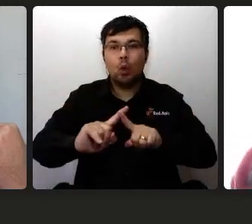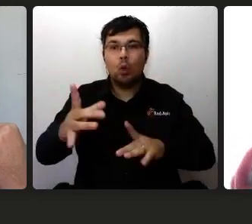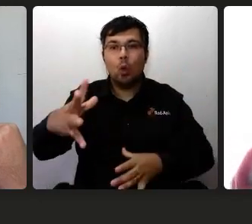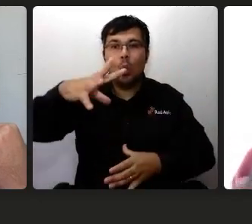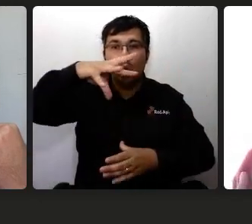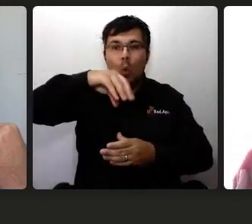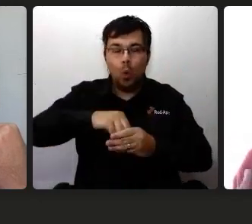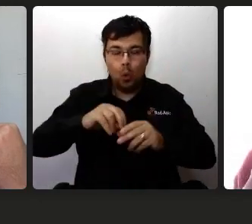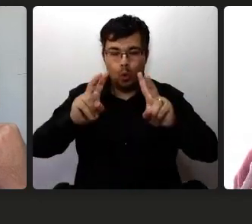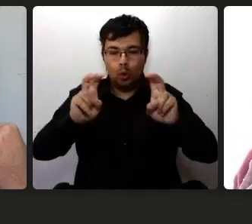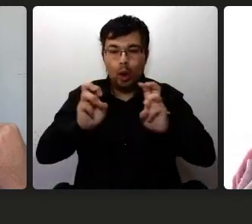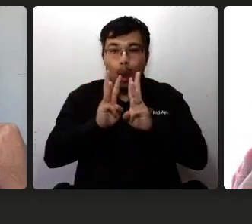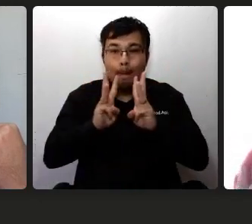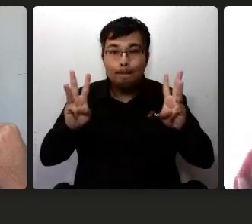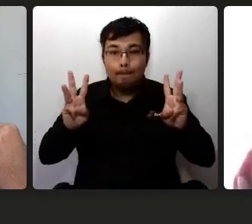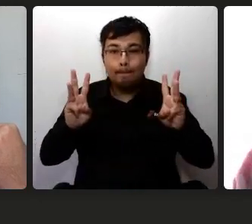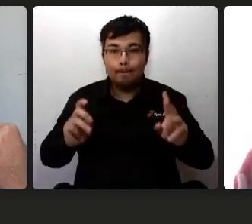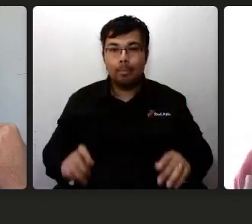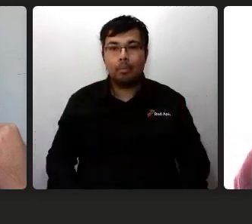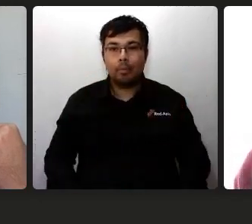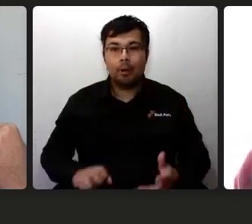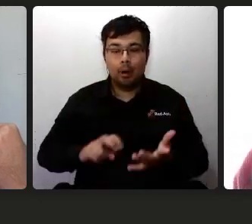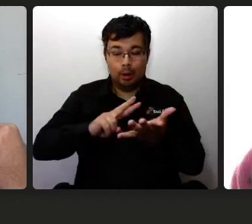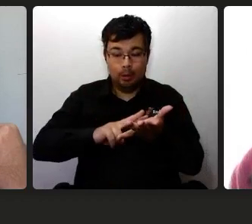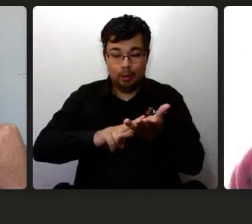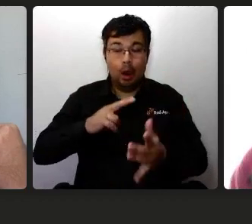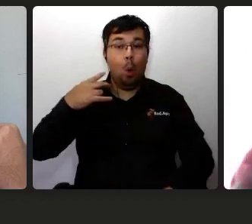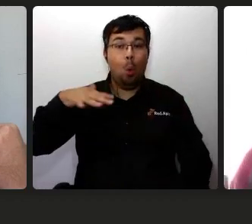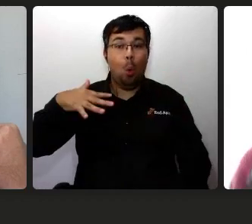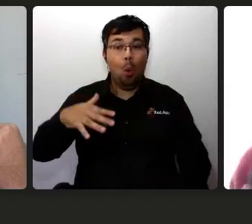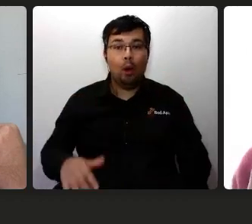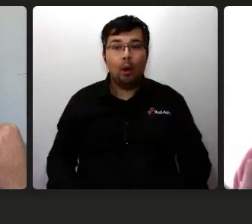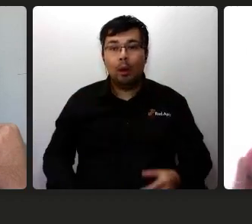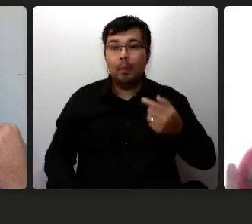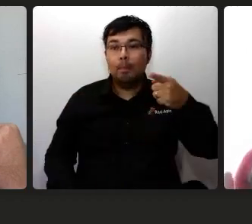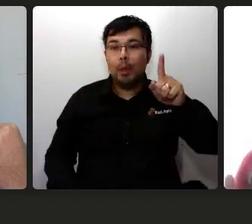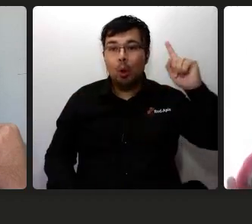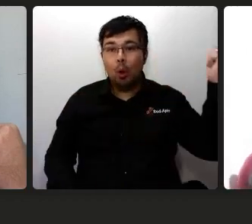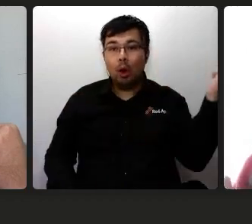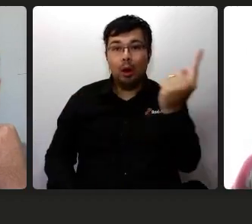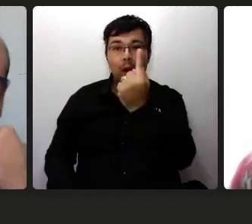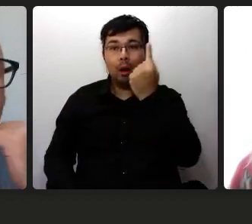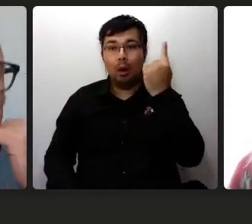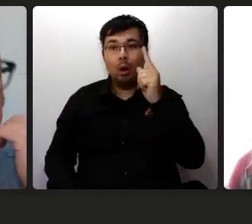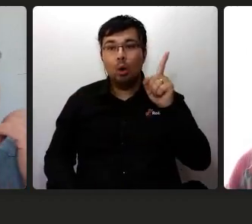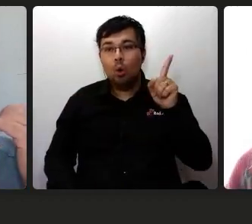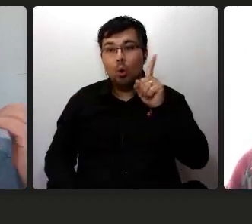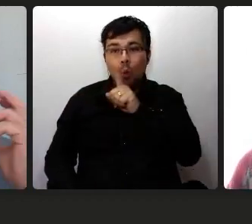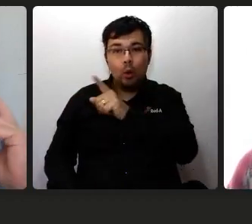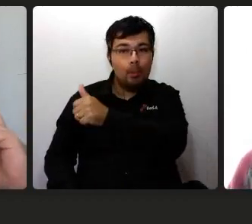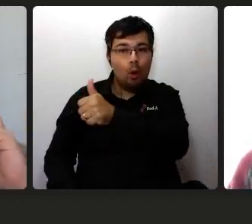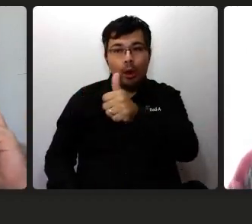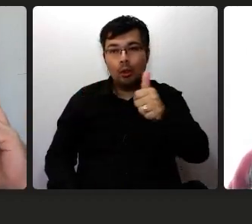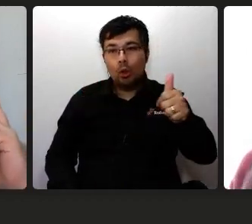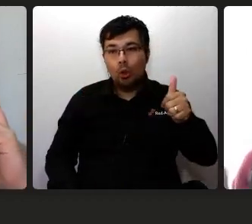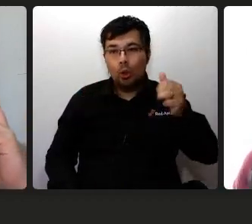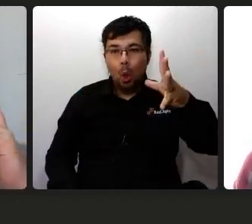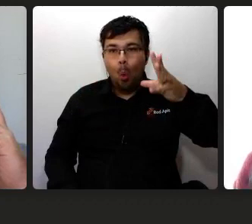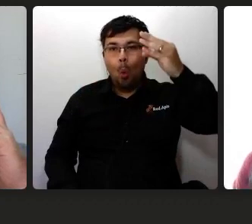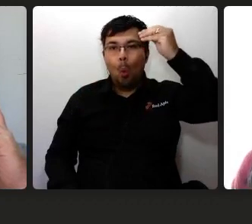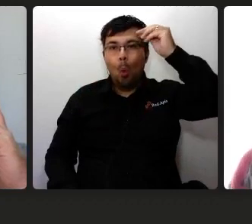es que marketing es muy importante, pero en general es lo último que todos se acuerdan. Y